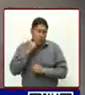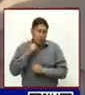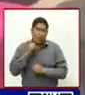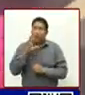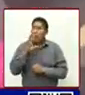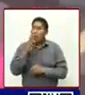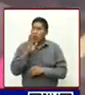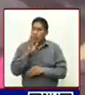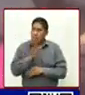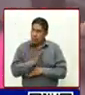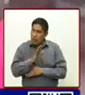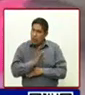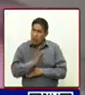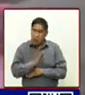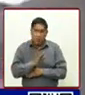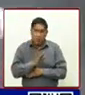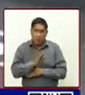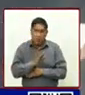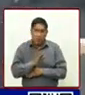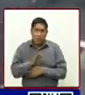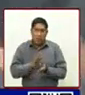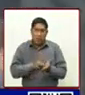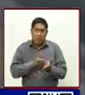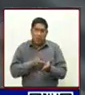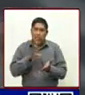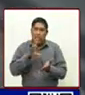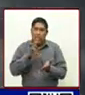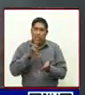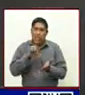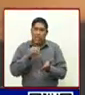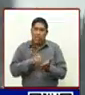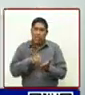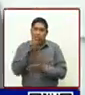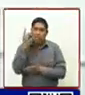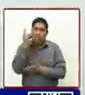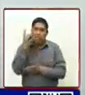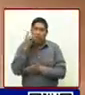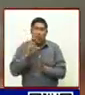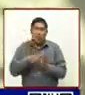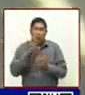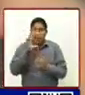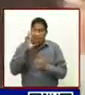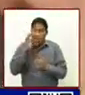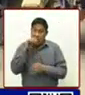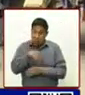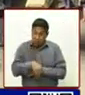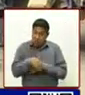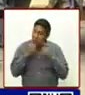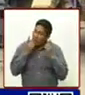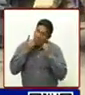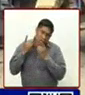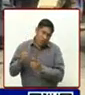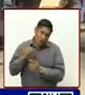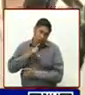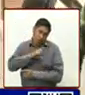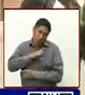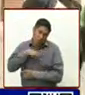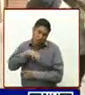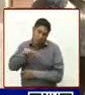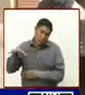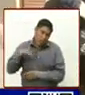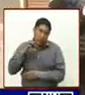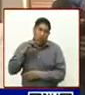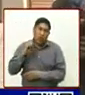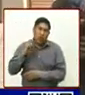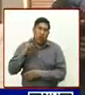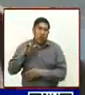de la tarde nos enteramos que pide un monto de 70 mil bolivianos. Como a las 7 ponemos denuncia ante la policía del municipio de